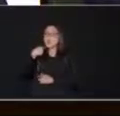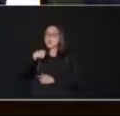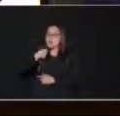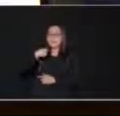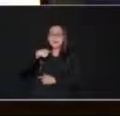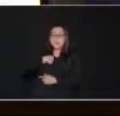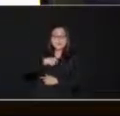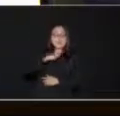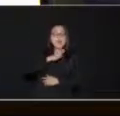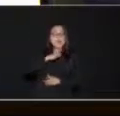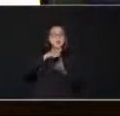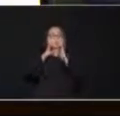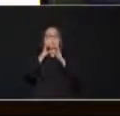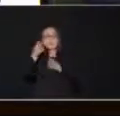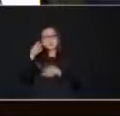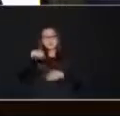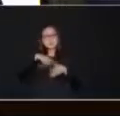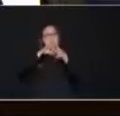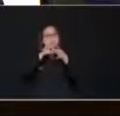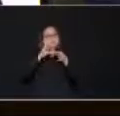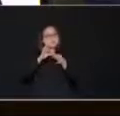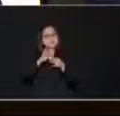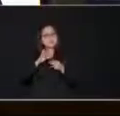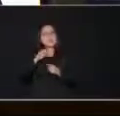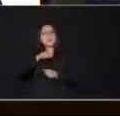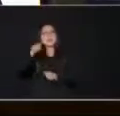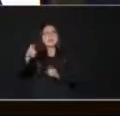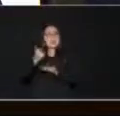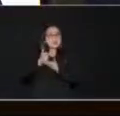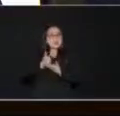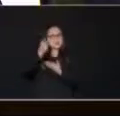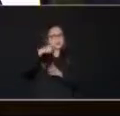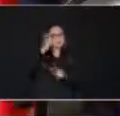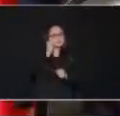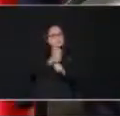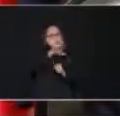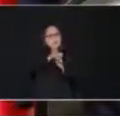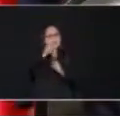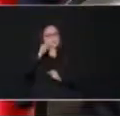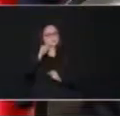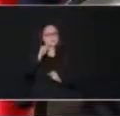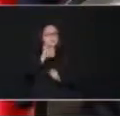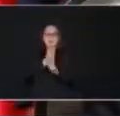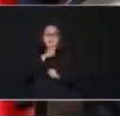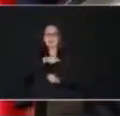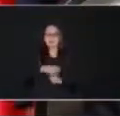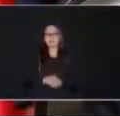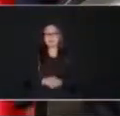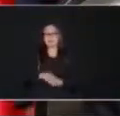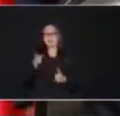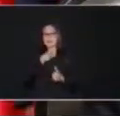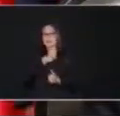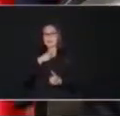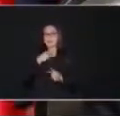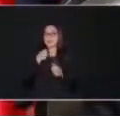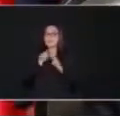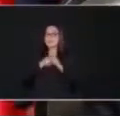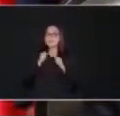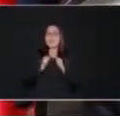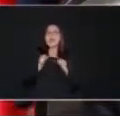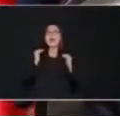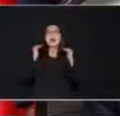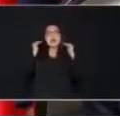seguir subiendo conforme a la inflación. A la inflación. Claro, pero no está hablando que por va eso, a bajar. Pero cuando él dice va a subir conforme a la inflación, él hace una pausa